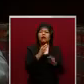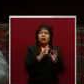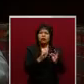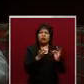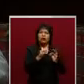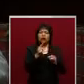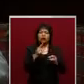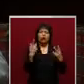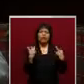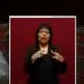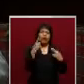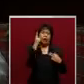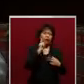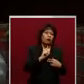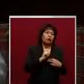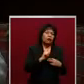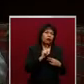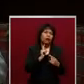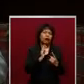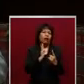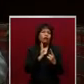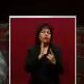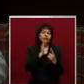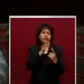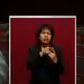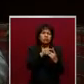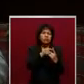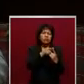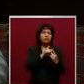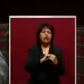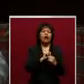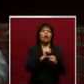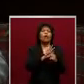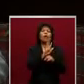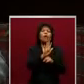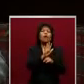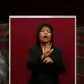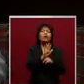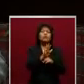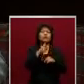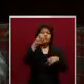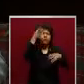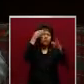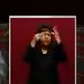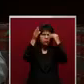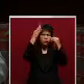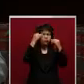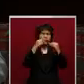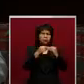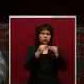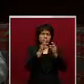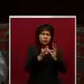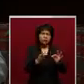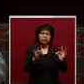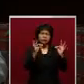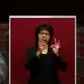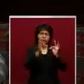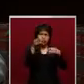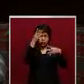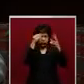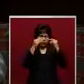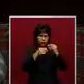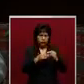maestro y una maestra identifique cuáles son los aprendizajes claves Y por aprendizajes estoy